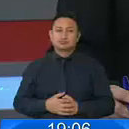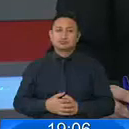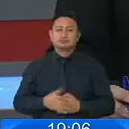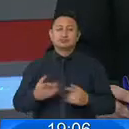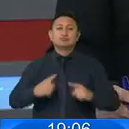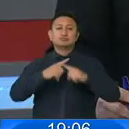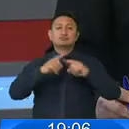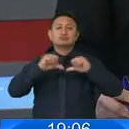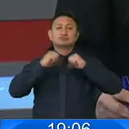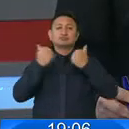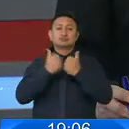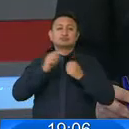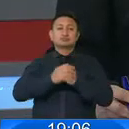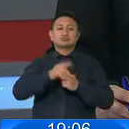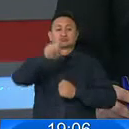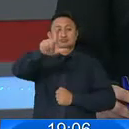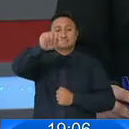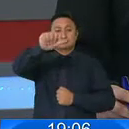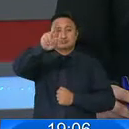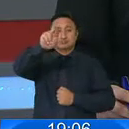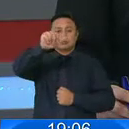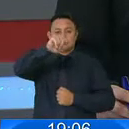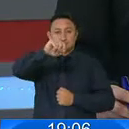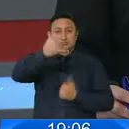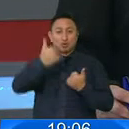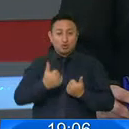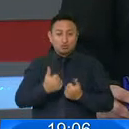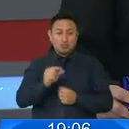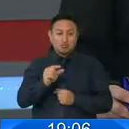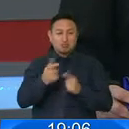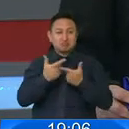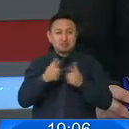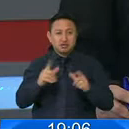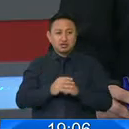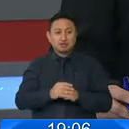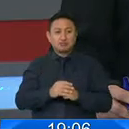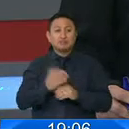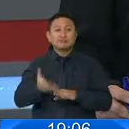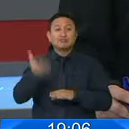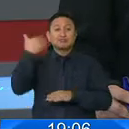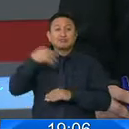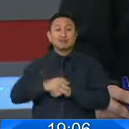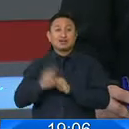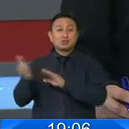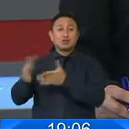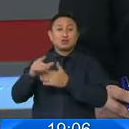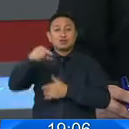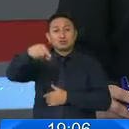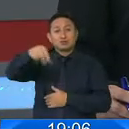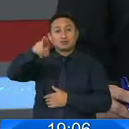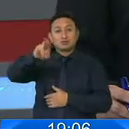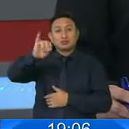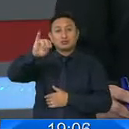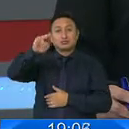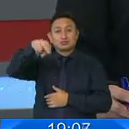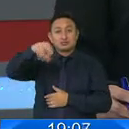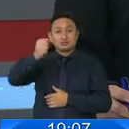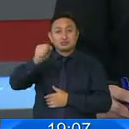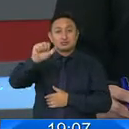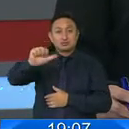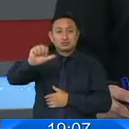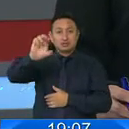El ex asambleísta Galo Lara, quien goza de prelibertad vinculado en el crimen de Quinza Lomas, solicita al presidente Moreno